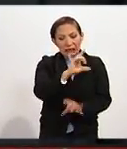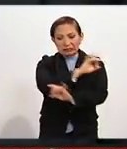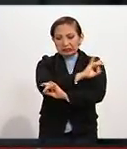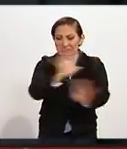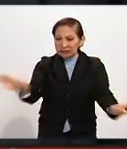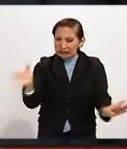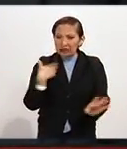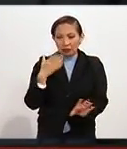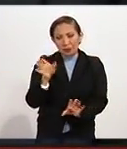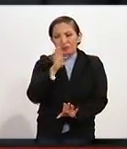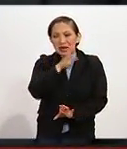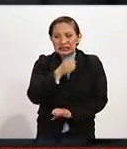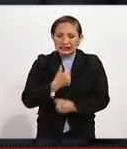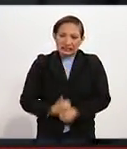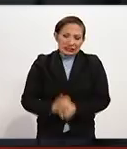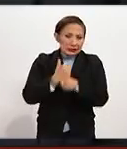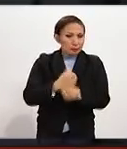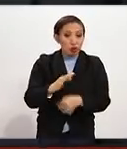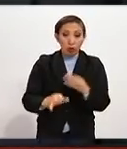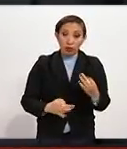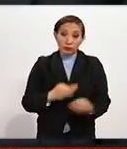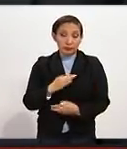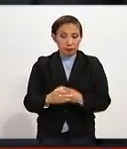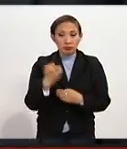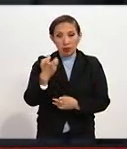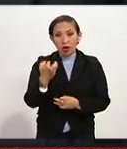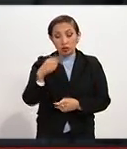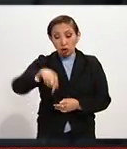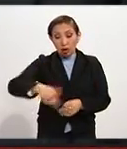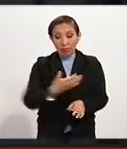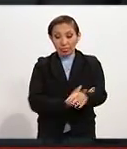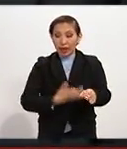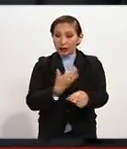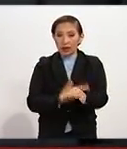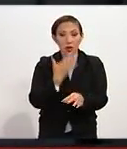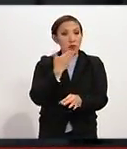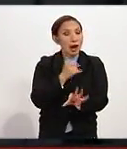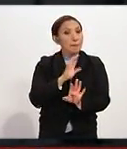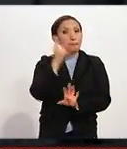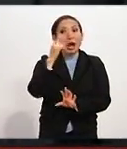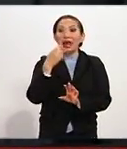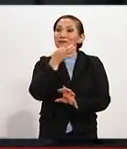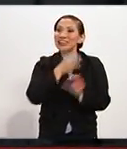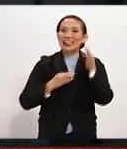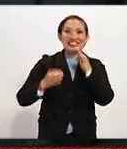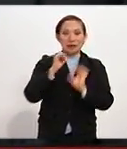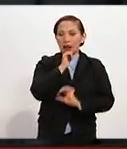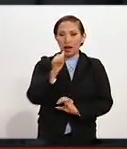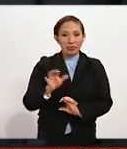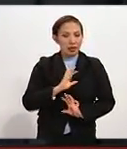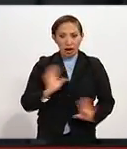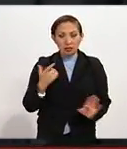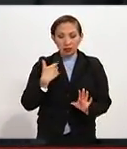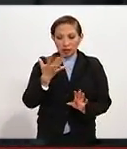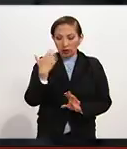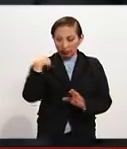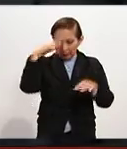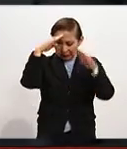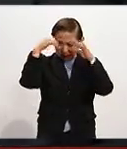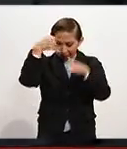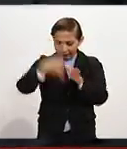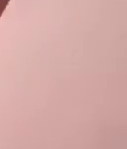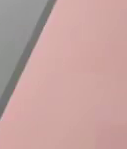delicado, ingrato que estamos todos pasando. Por eso esta tarde no hay momento para celebraciones, sino una profunda